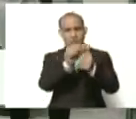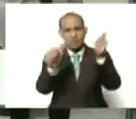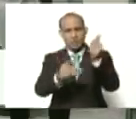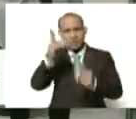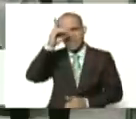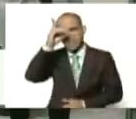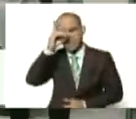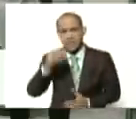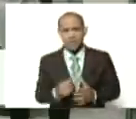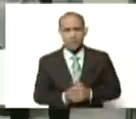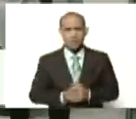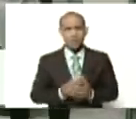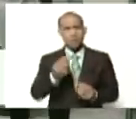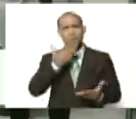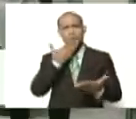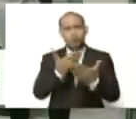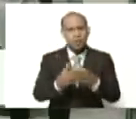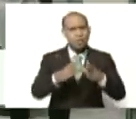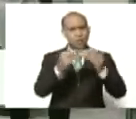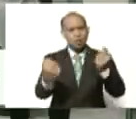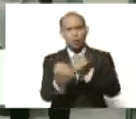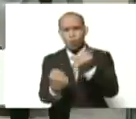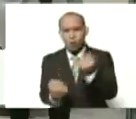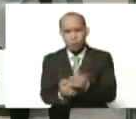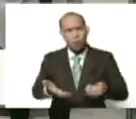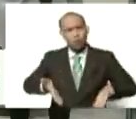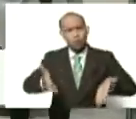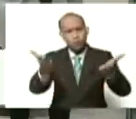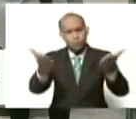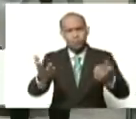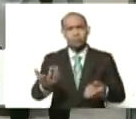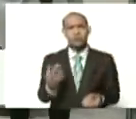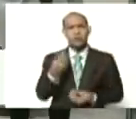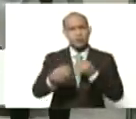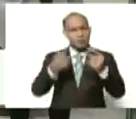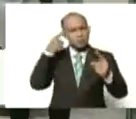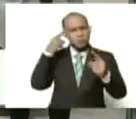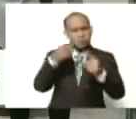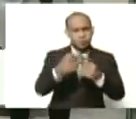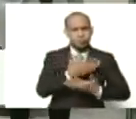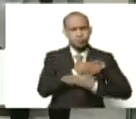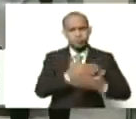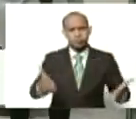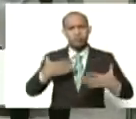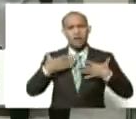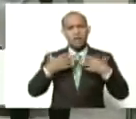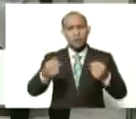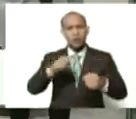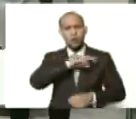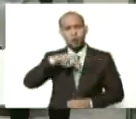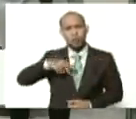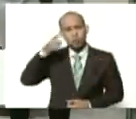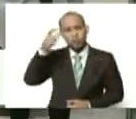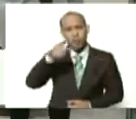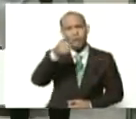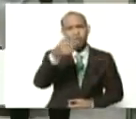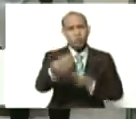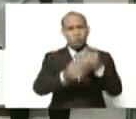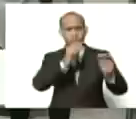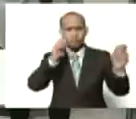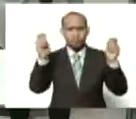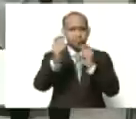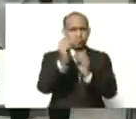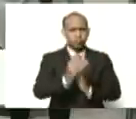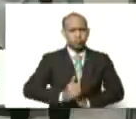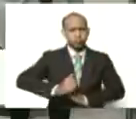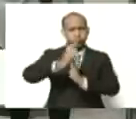Delcy Rodríguez, gracias por todo el apoyo que han brindado para garantizar la salud de nuestro pueblo. Usted se ha convertido en el gran